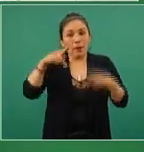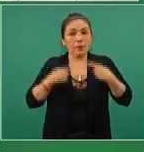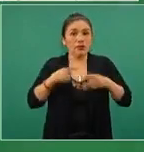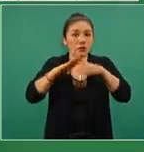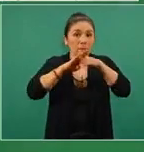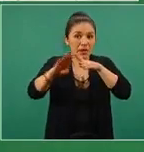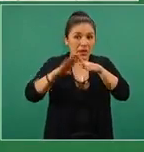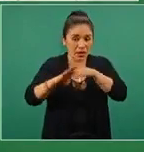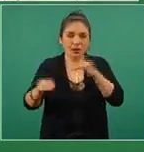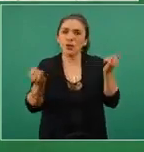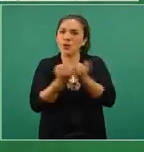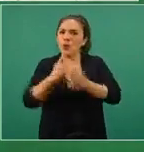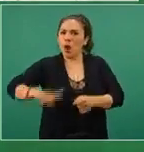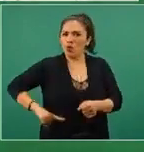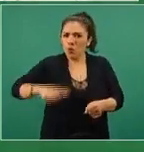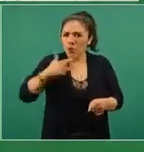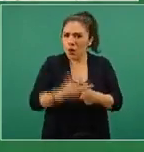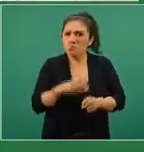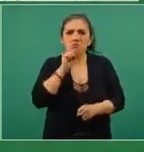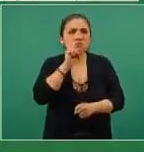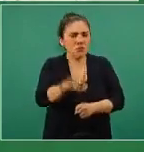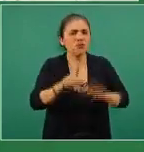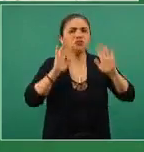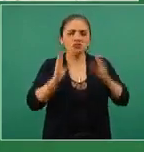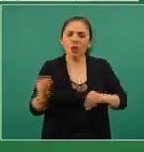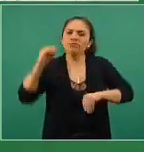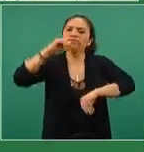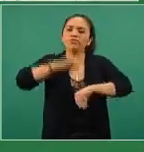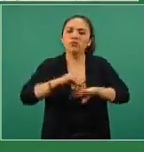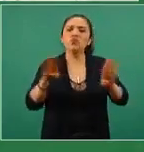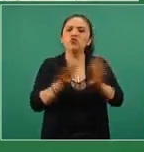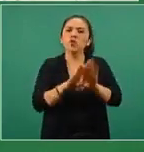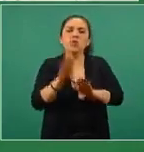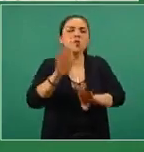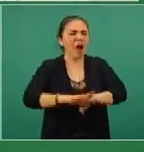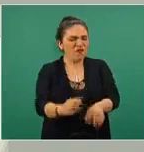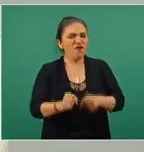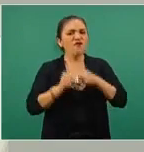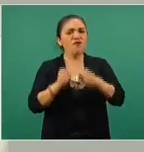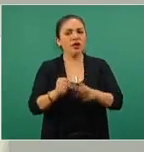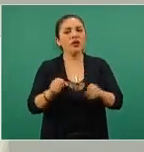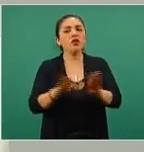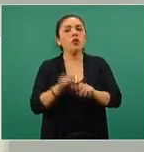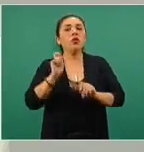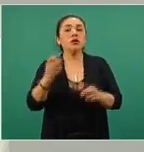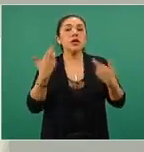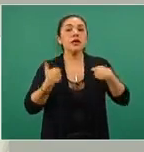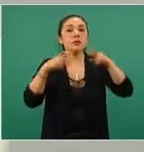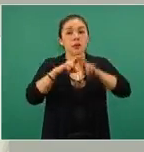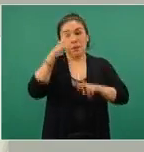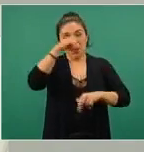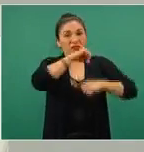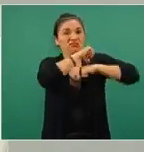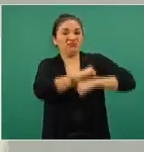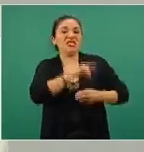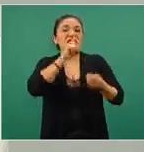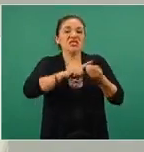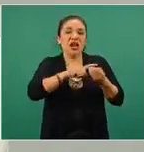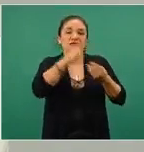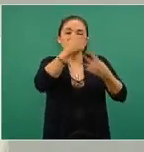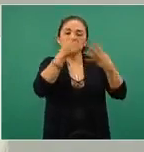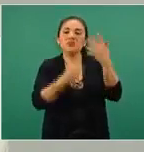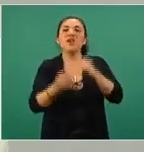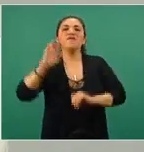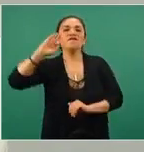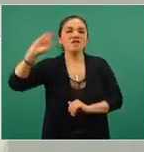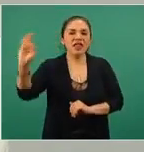migrante. Igual nuestro gobernador se ha establecido con toda la fuerza que representan las autoridades